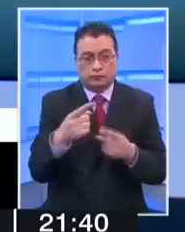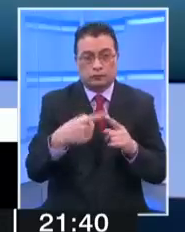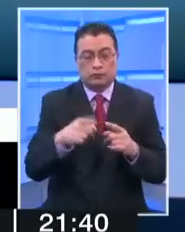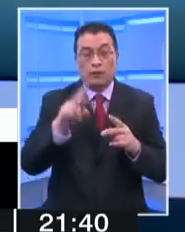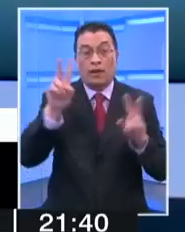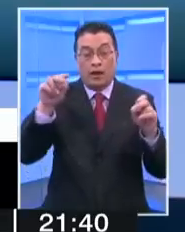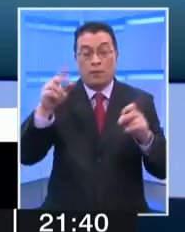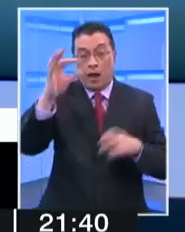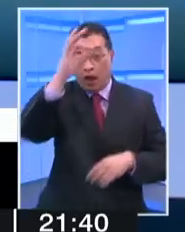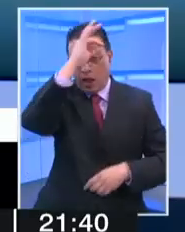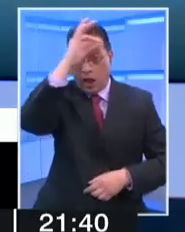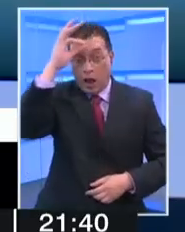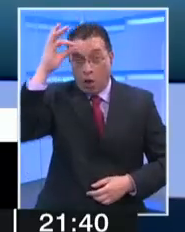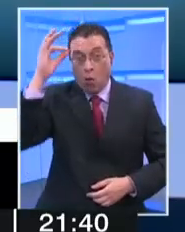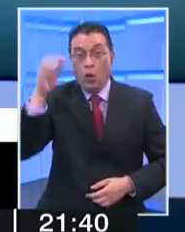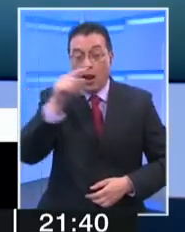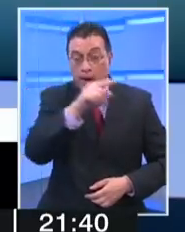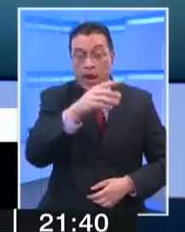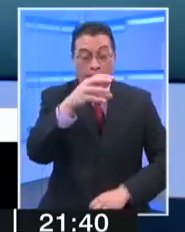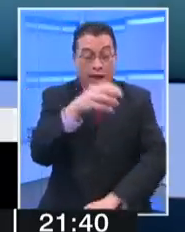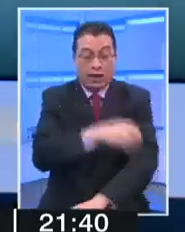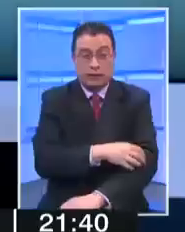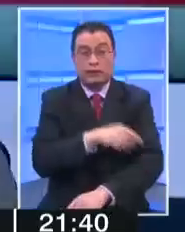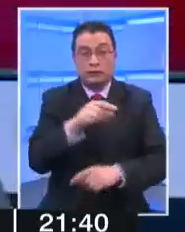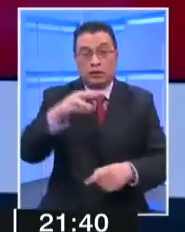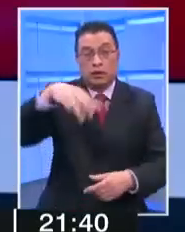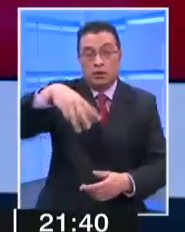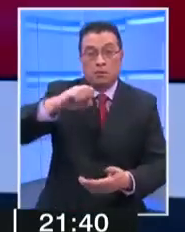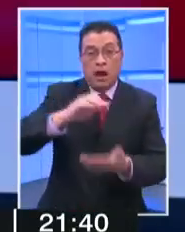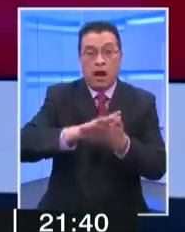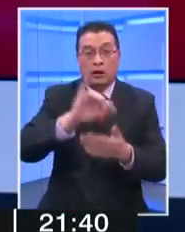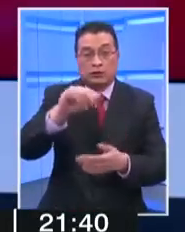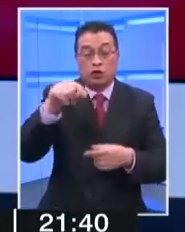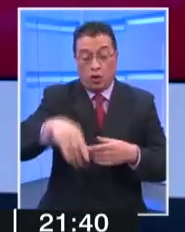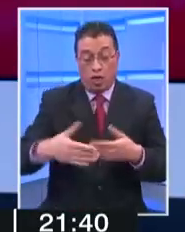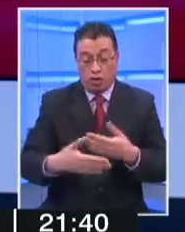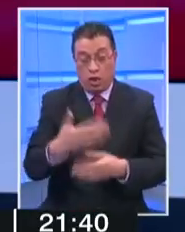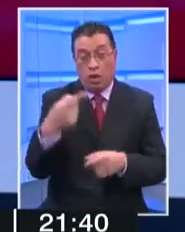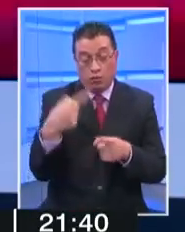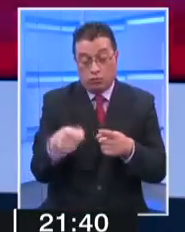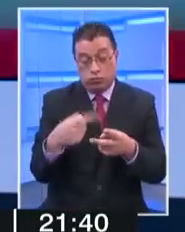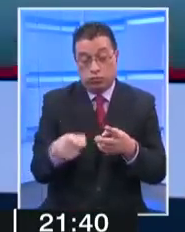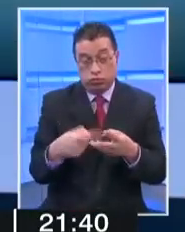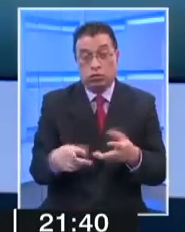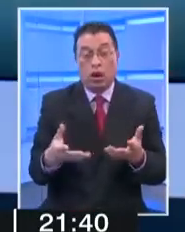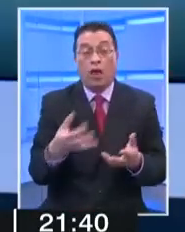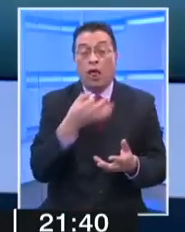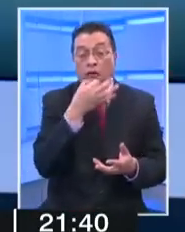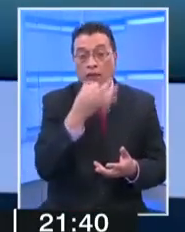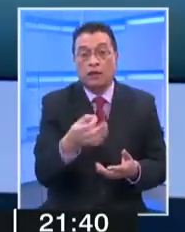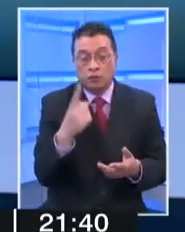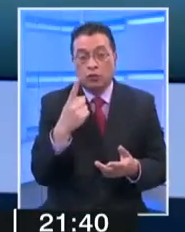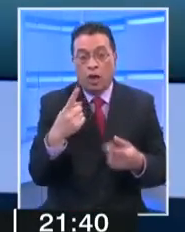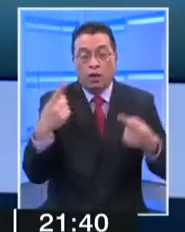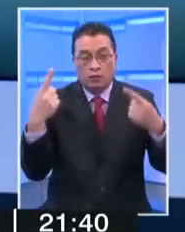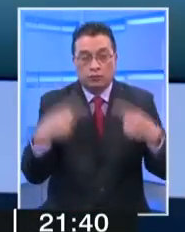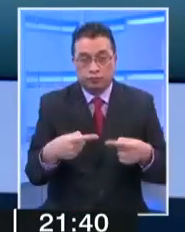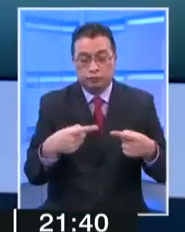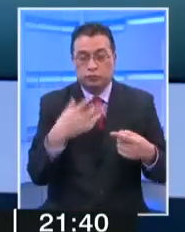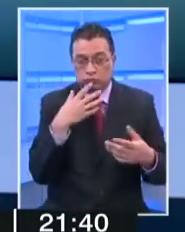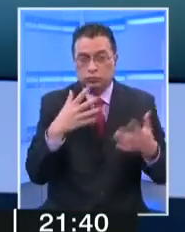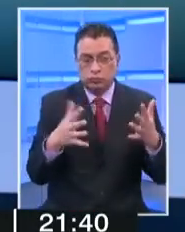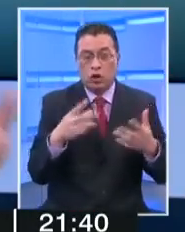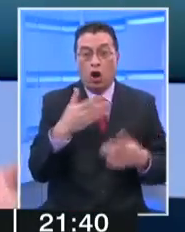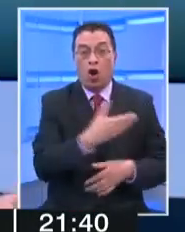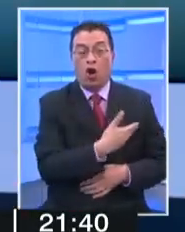araucanía con la machi Francisca lincona especialmente Hoy hubo varios titulares En referencia a eso uno de ellos con una disputa aparente entre